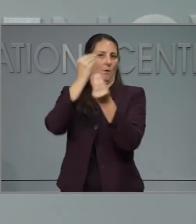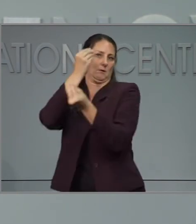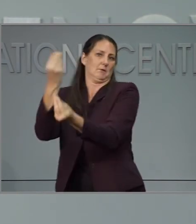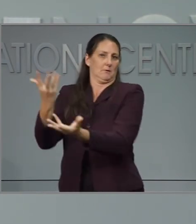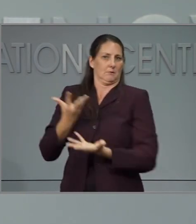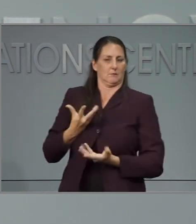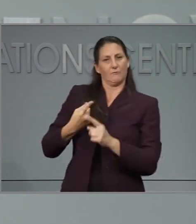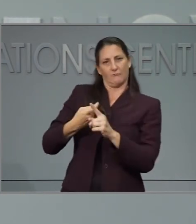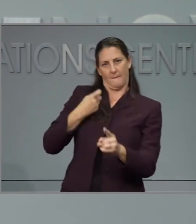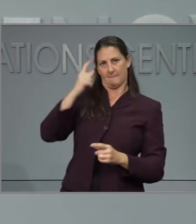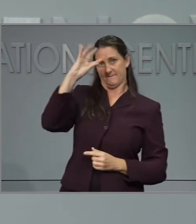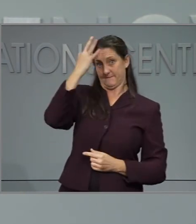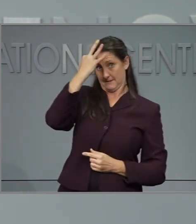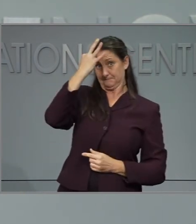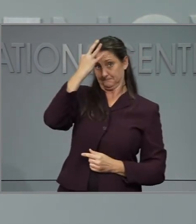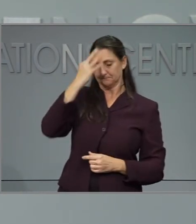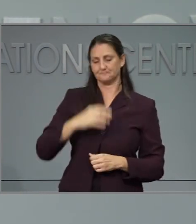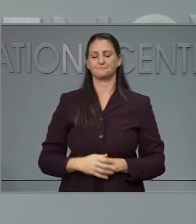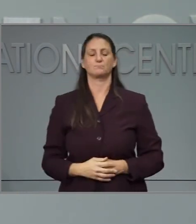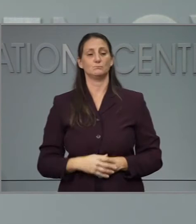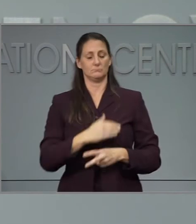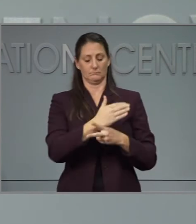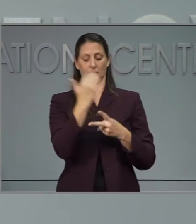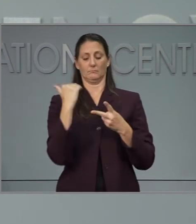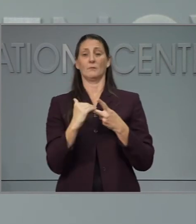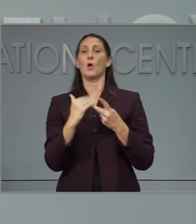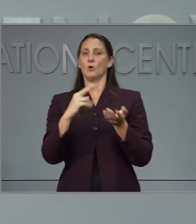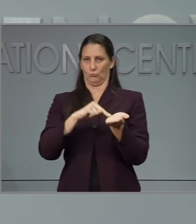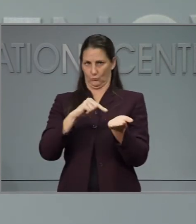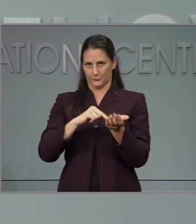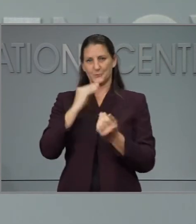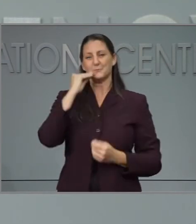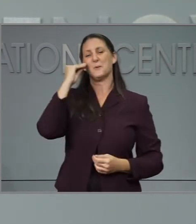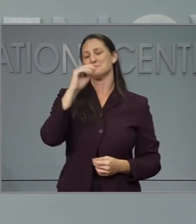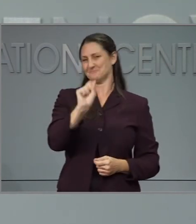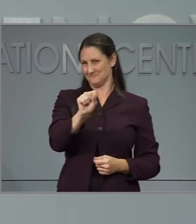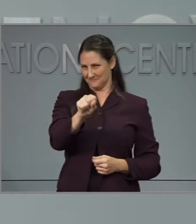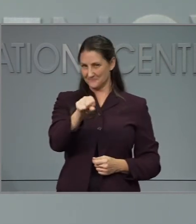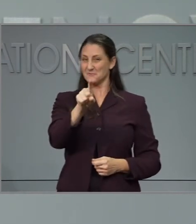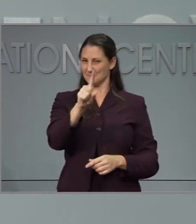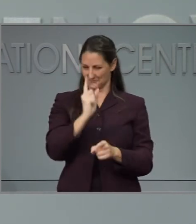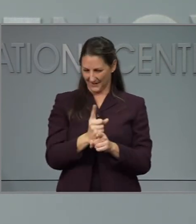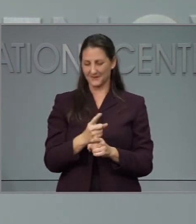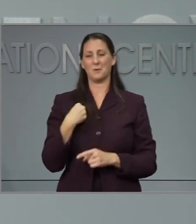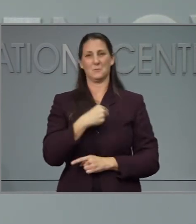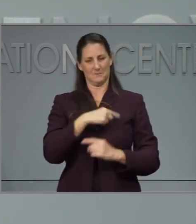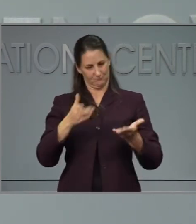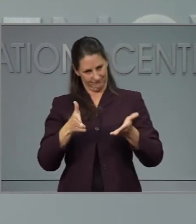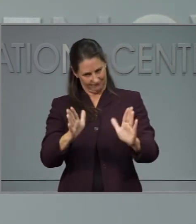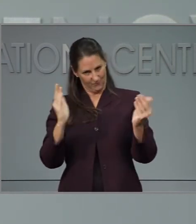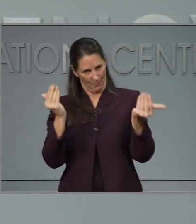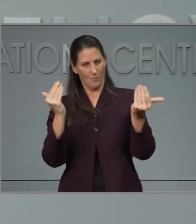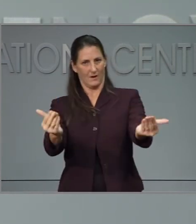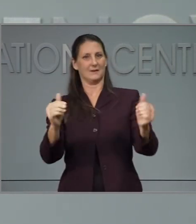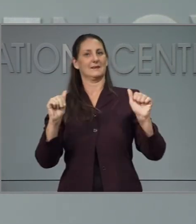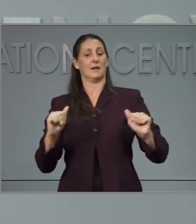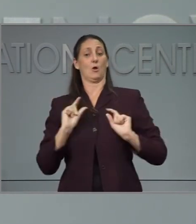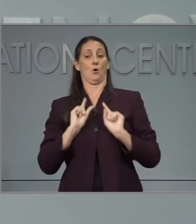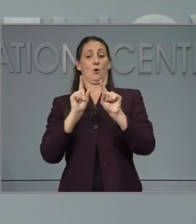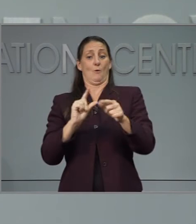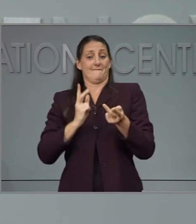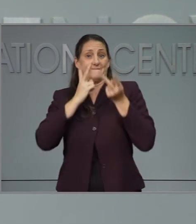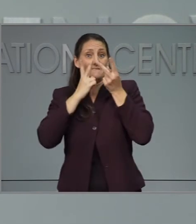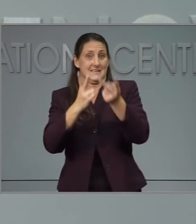conocer. Ahora, en cuanto a una instalación de enfermería especializada y poder tener visitas al aire